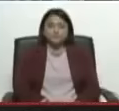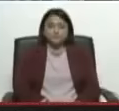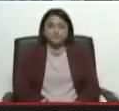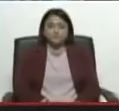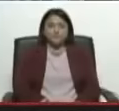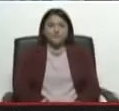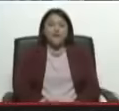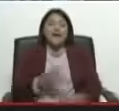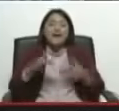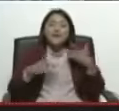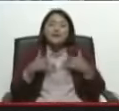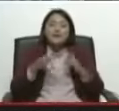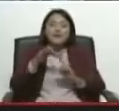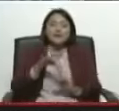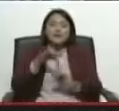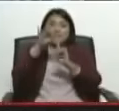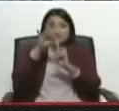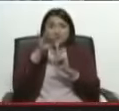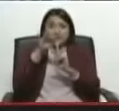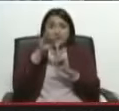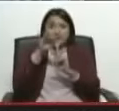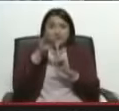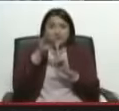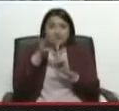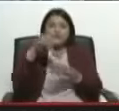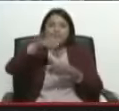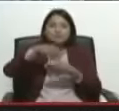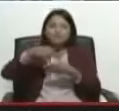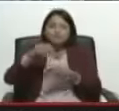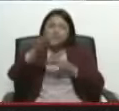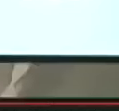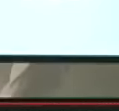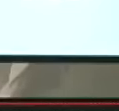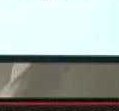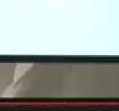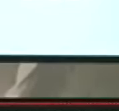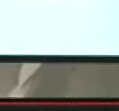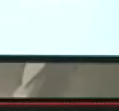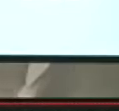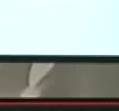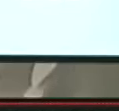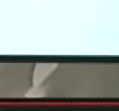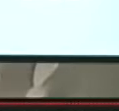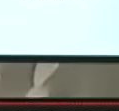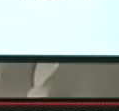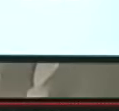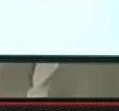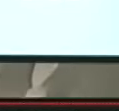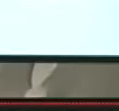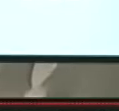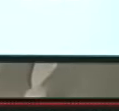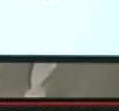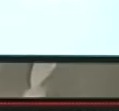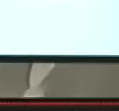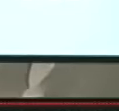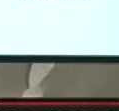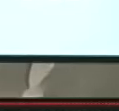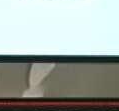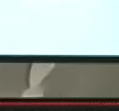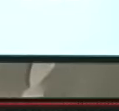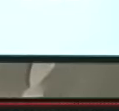Jornada especial de registro electoral. Descripción: centro de inscripción y